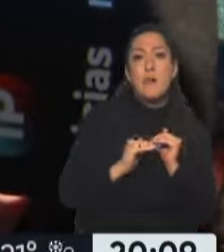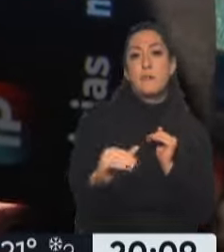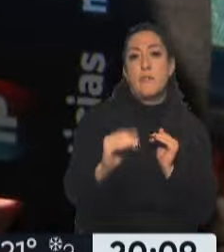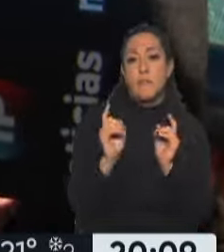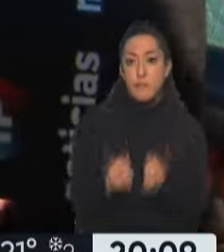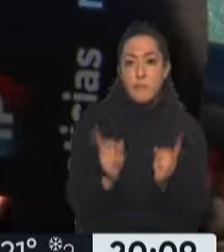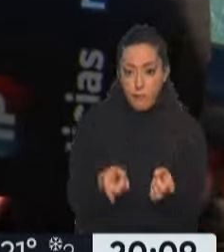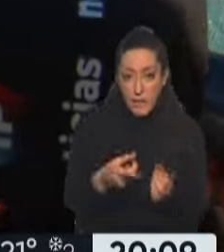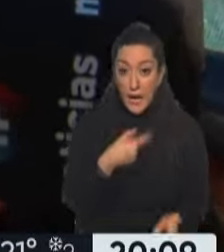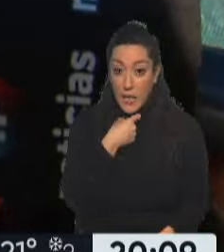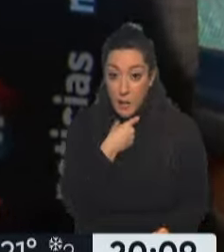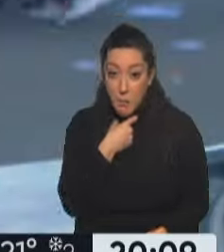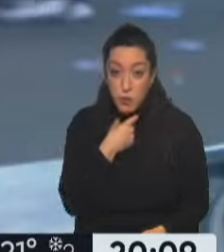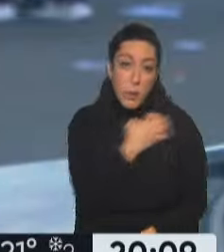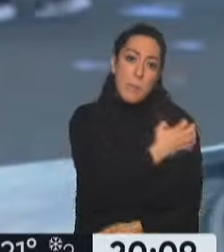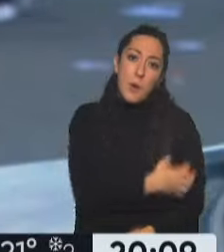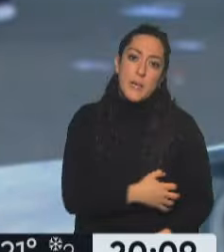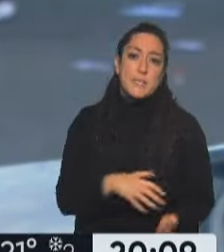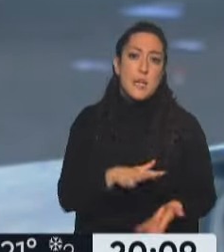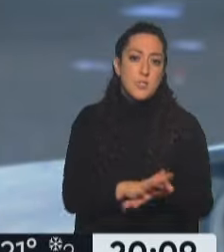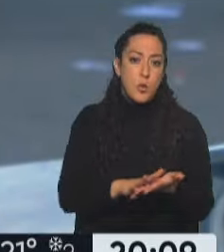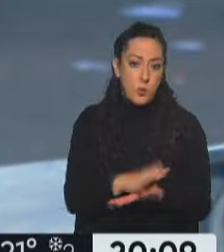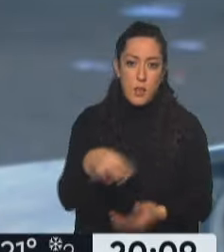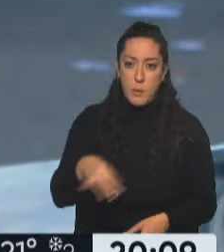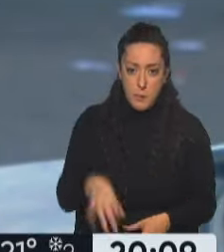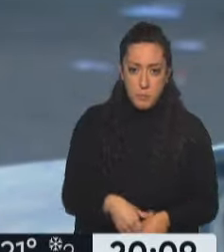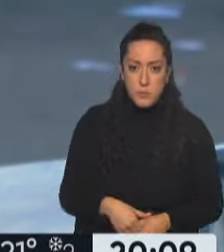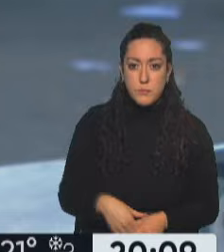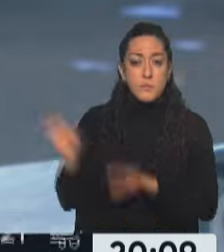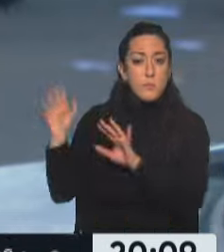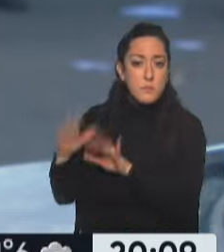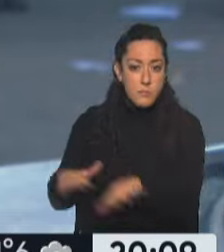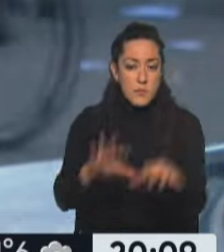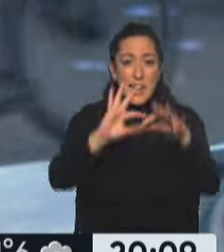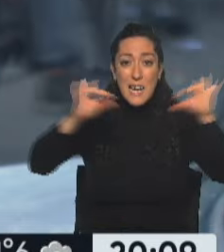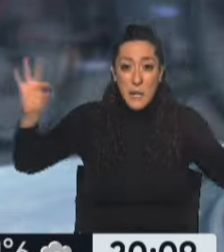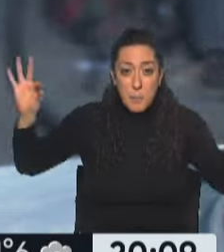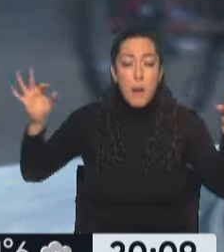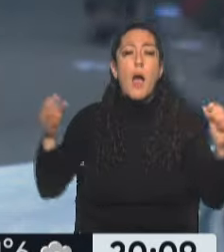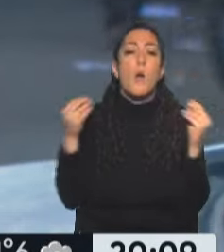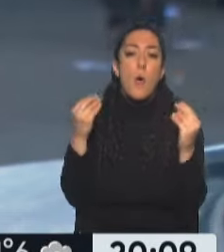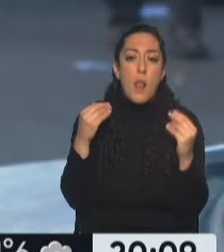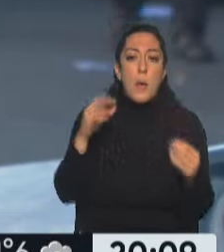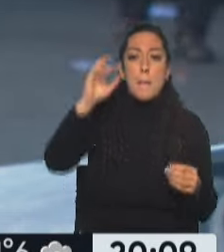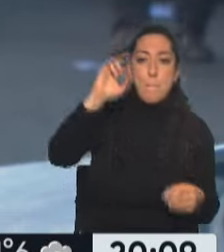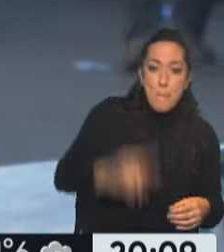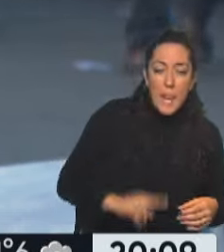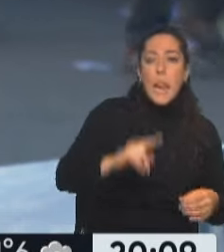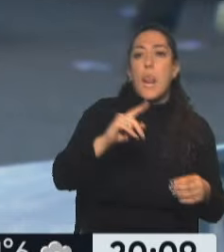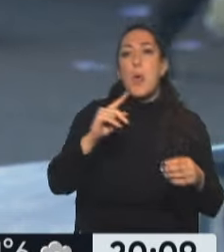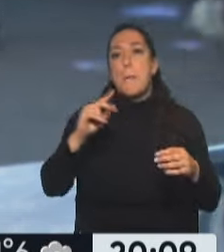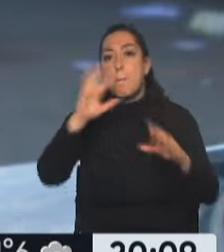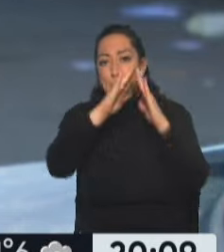permanente, resolver el problema de la pobreza. El lema de esta peregrinación y protesta fue pan, paz,